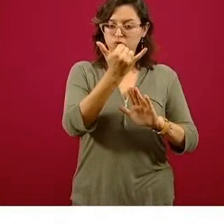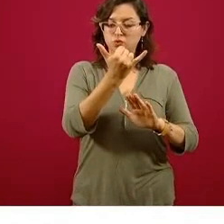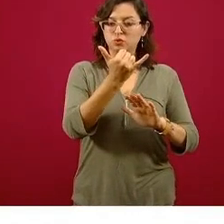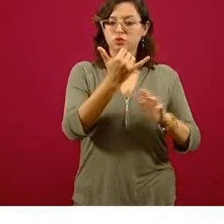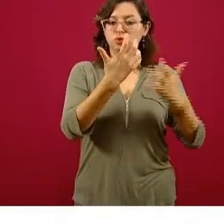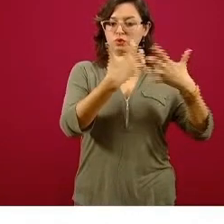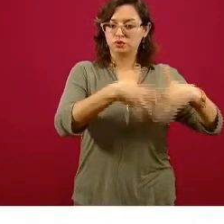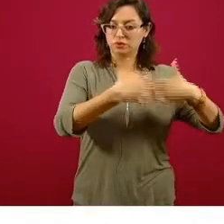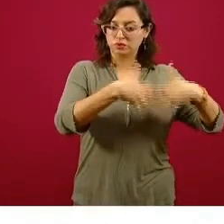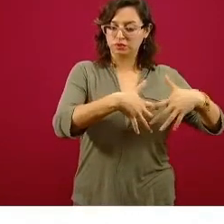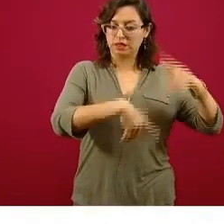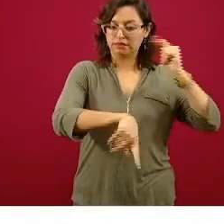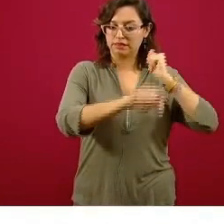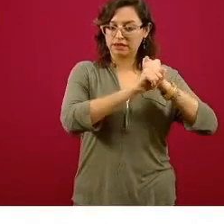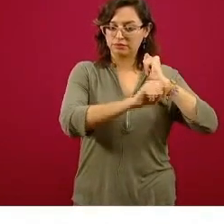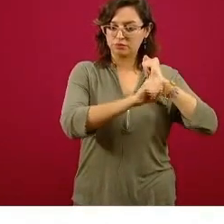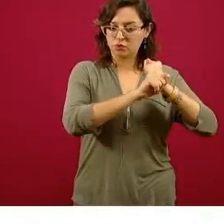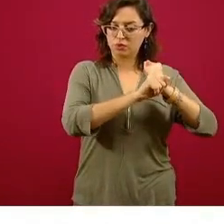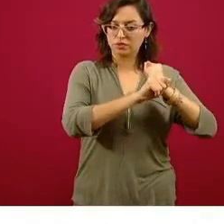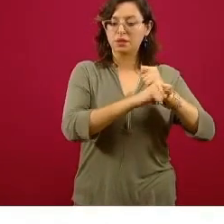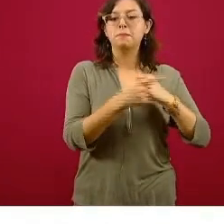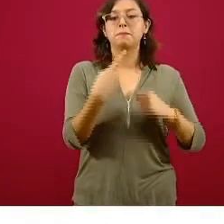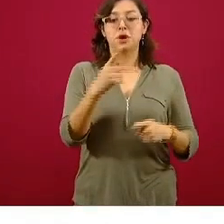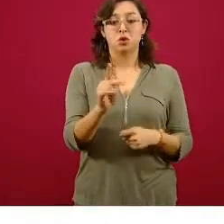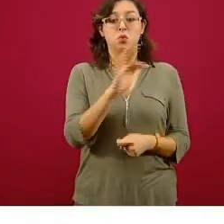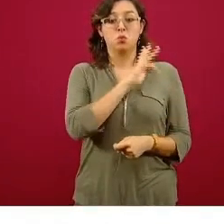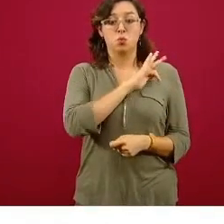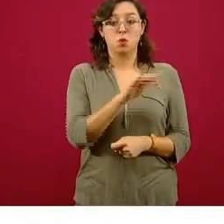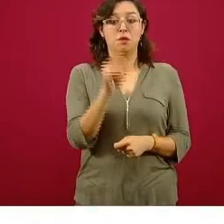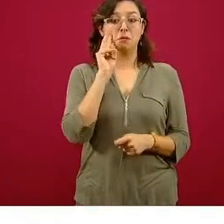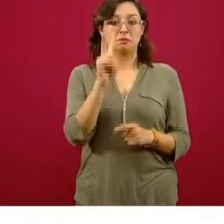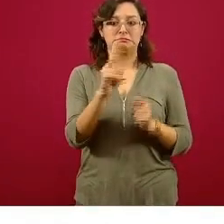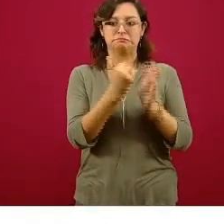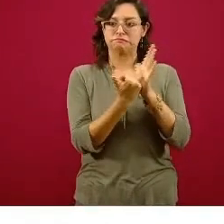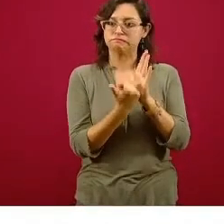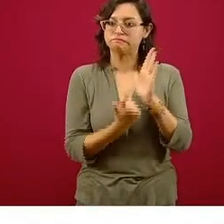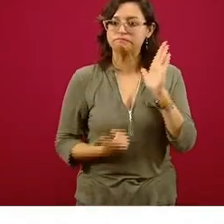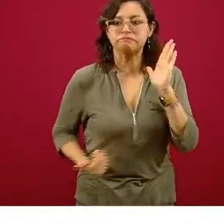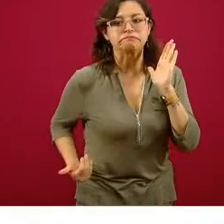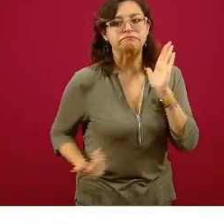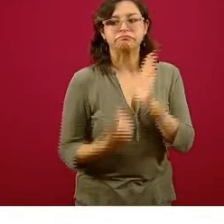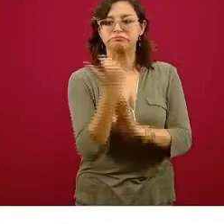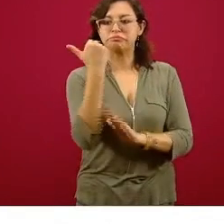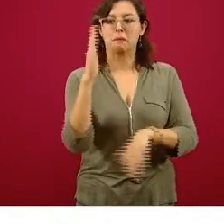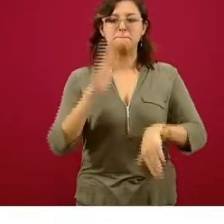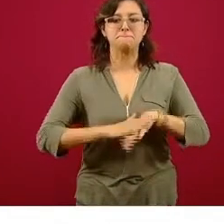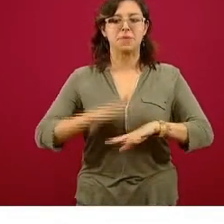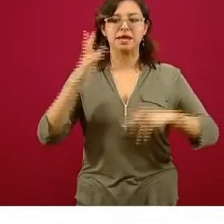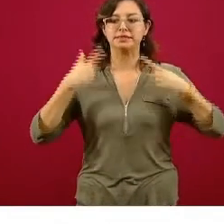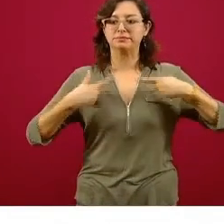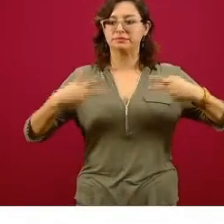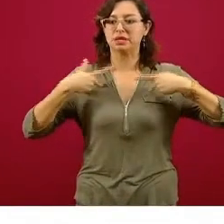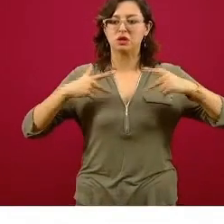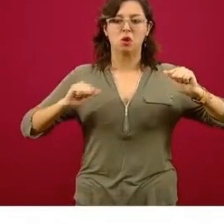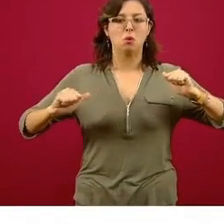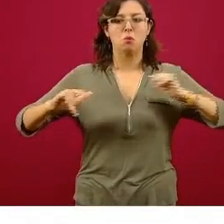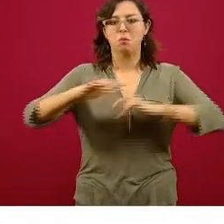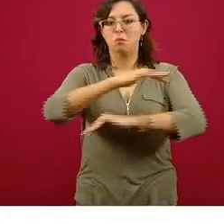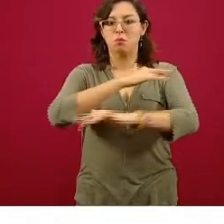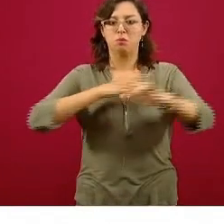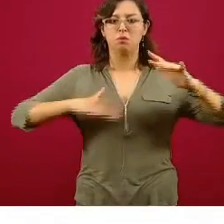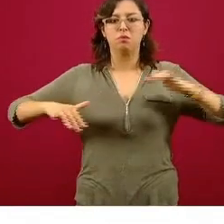autotransporte, pero sí se ve bastante importante el incremento, ya llegando a cifras